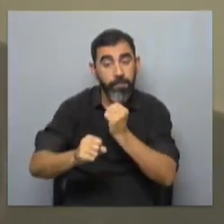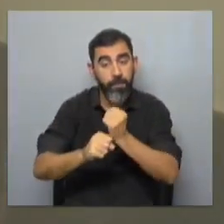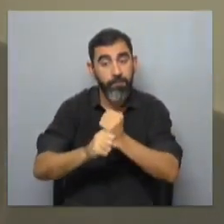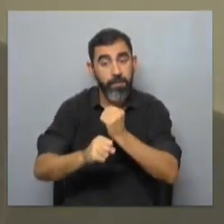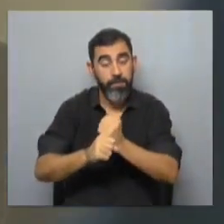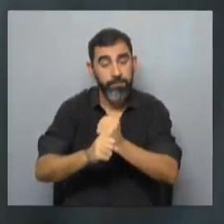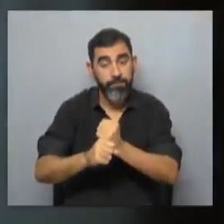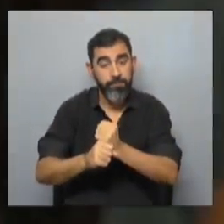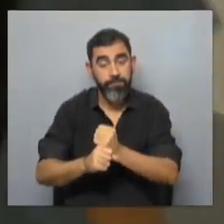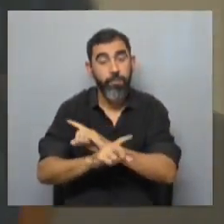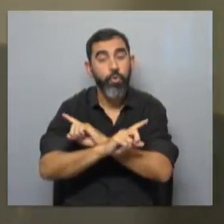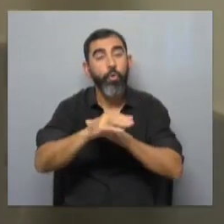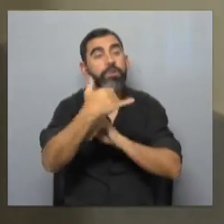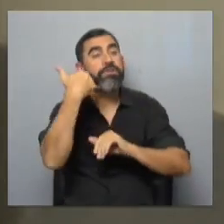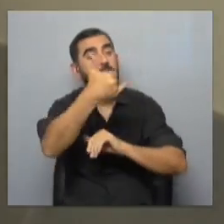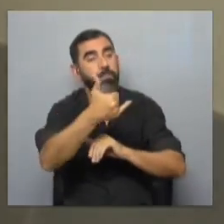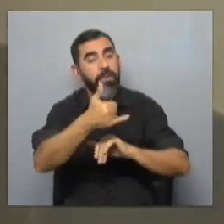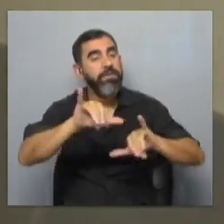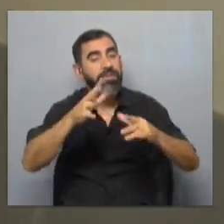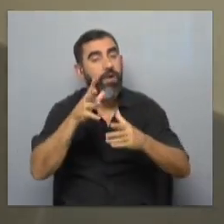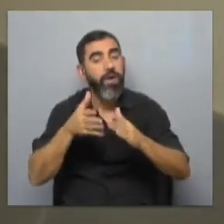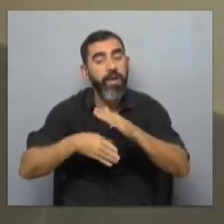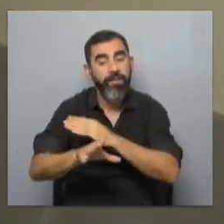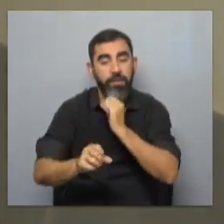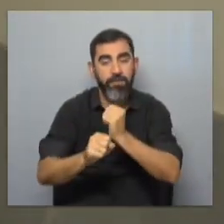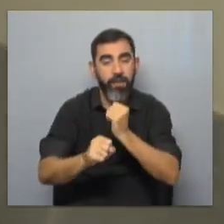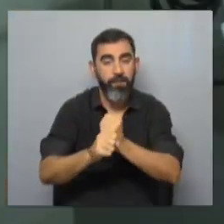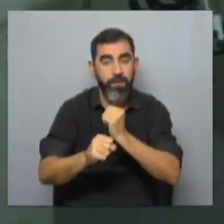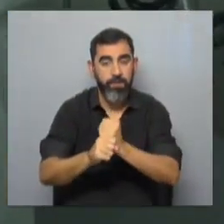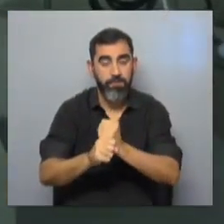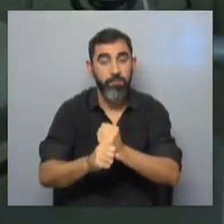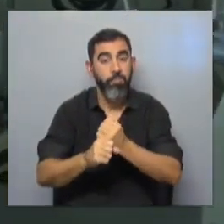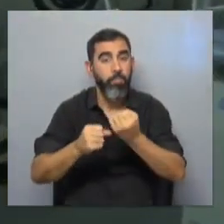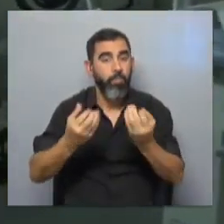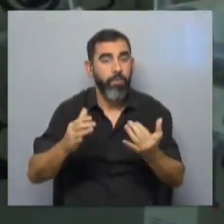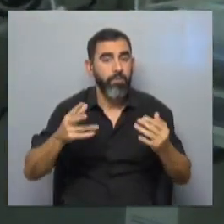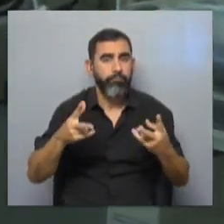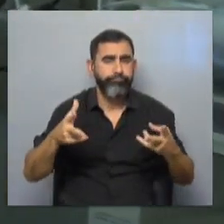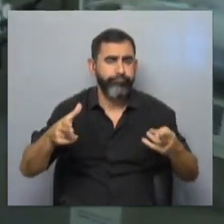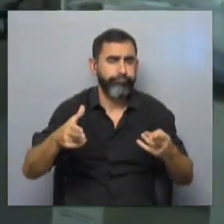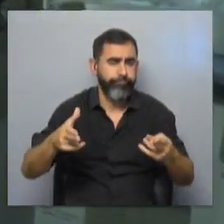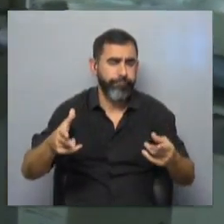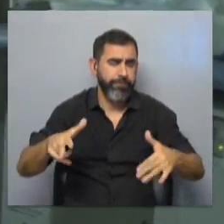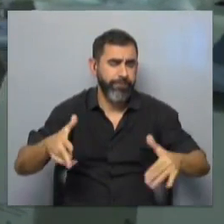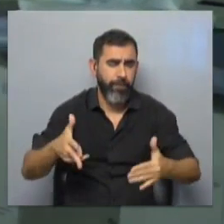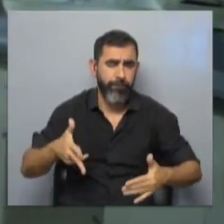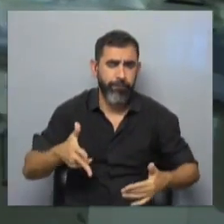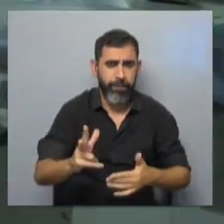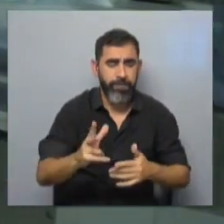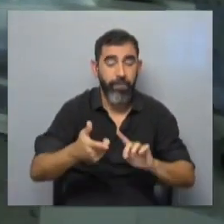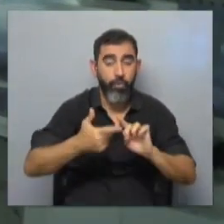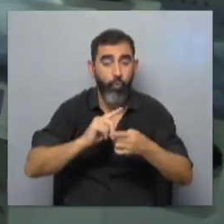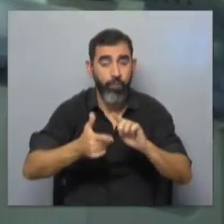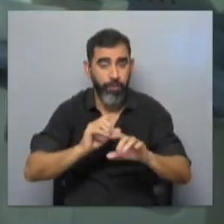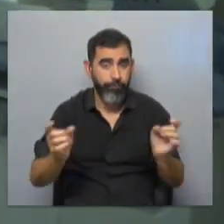instituciones. No que sean llamados, que estén incorporados en las instituciones porque estamos más que vencidos los plazos del